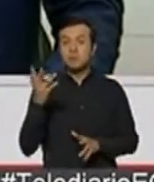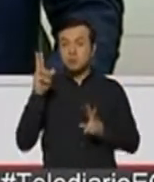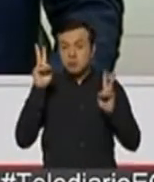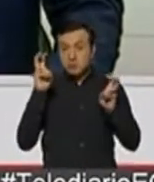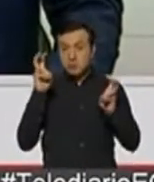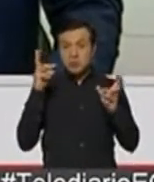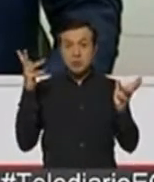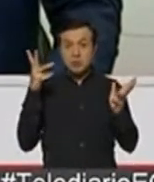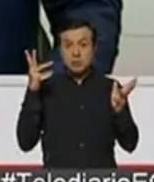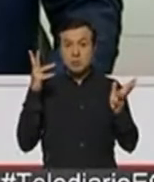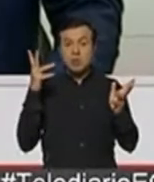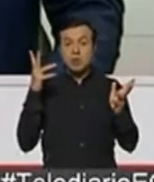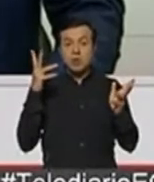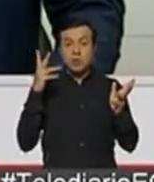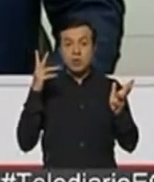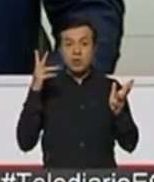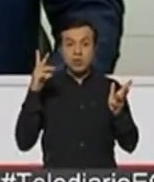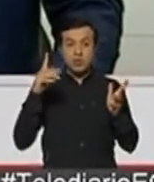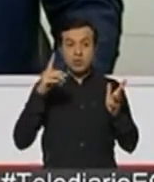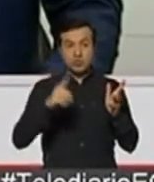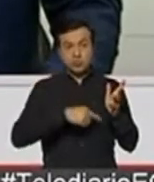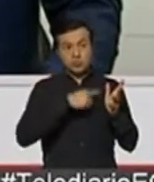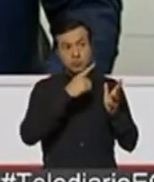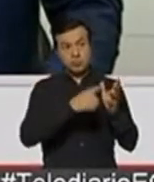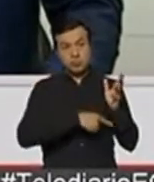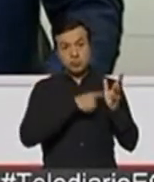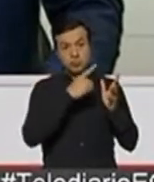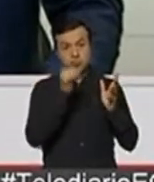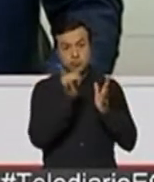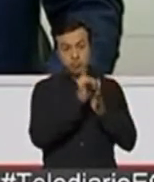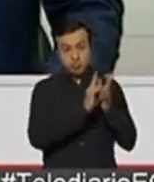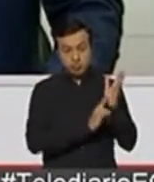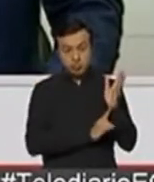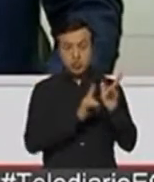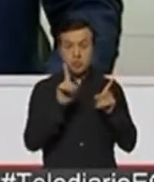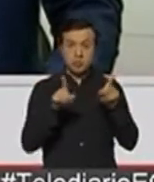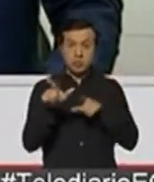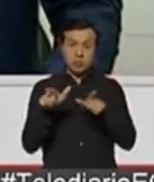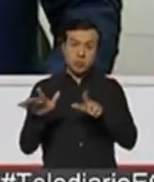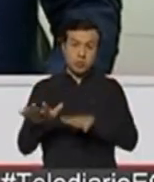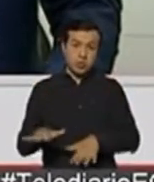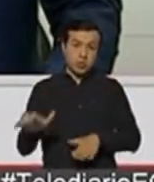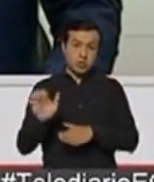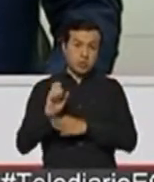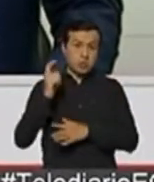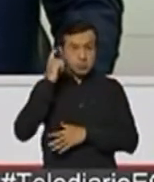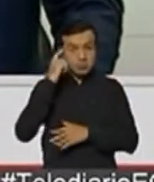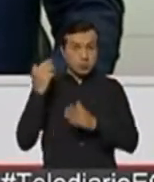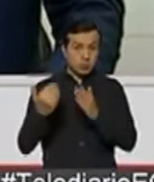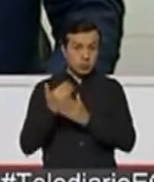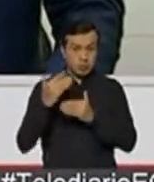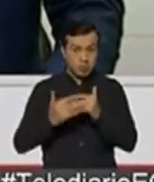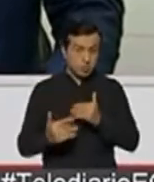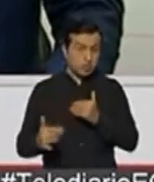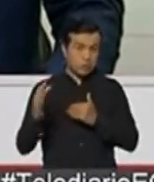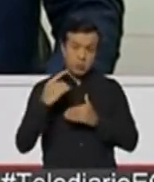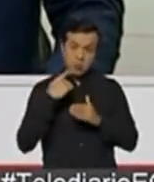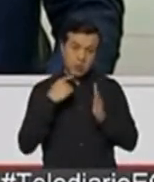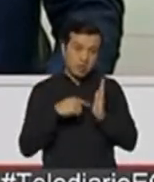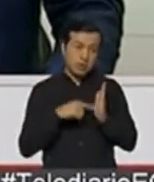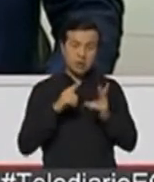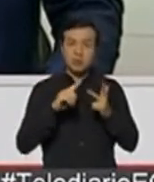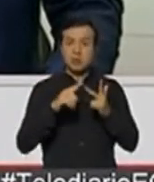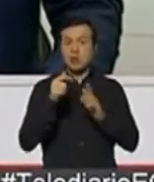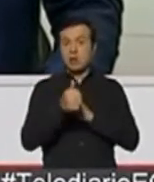materia fotovoltaica o eólica, por ejemplo, que ya existen en algunos lugares del país y los que se piensan hacer. Solo por citar un ejemplo, en el caso